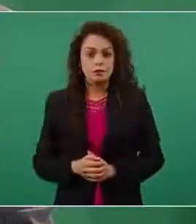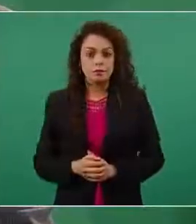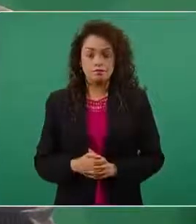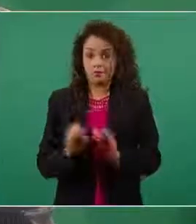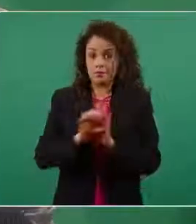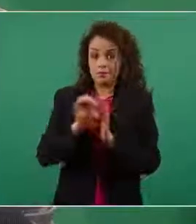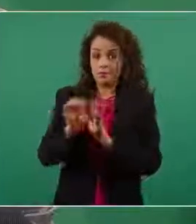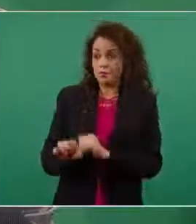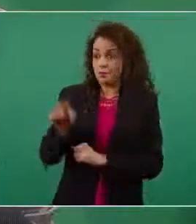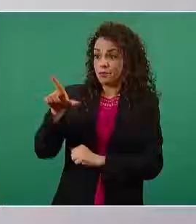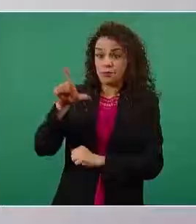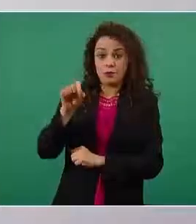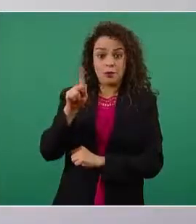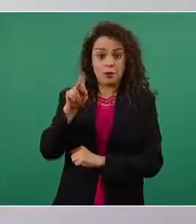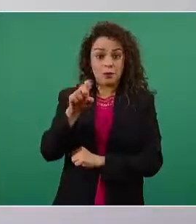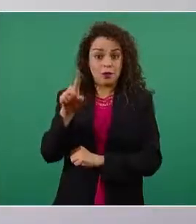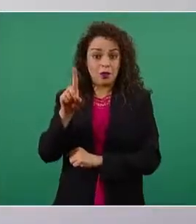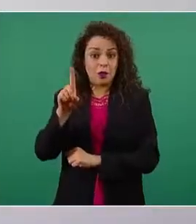con López Dóriga.